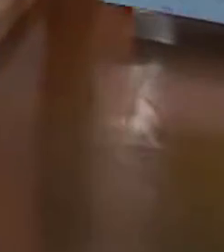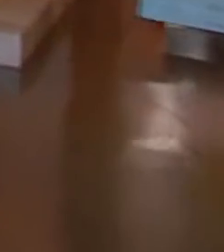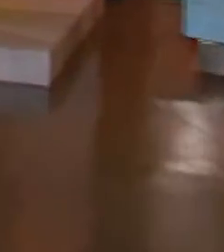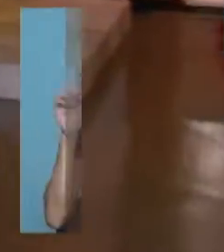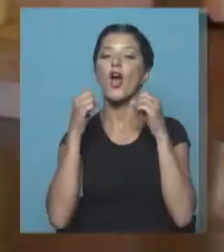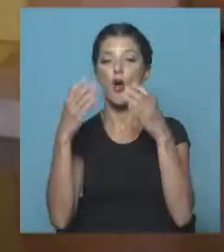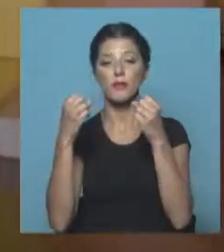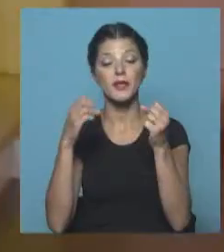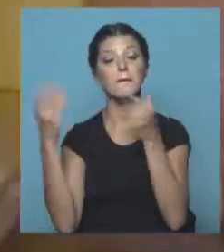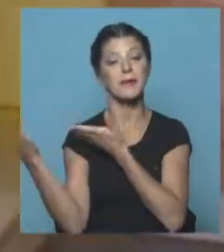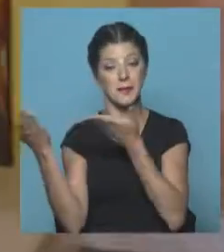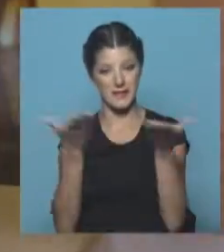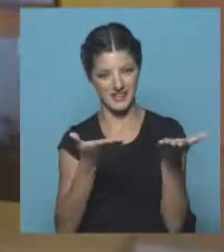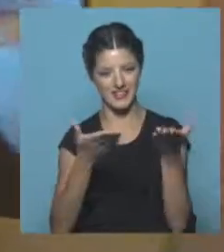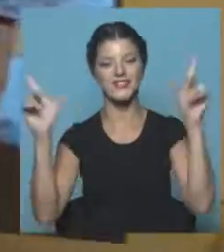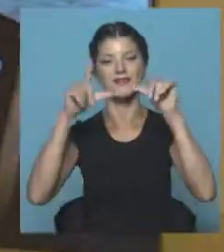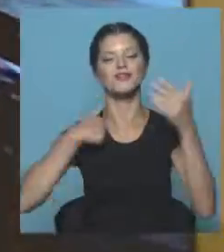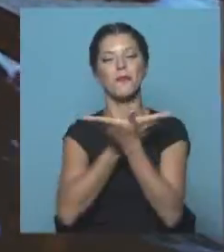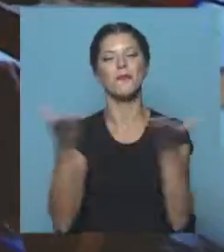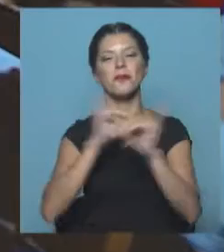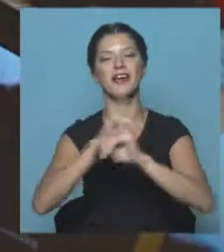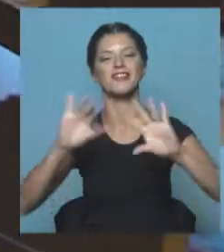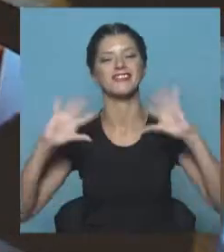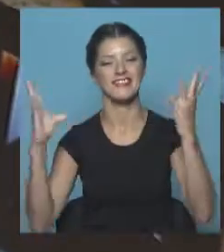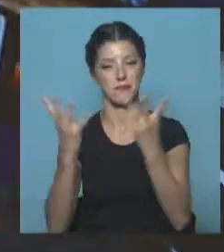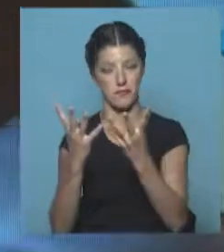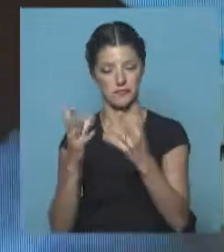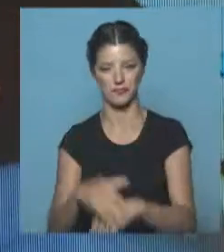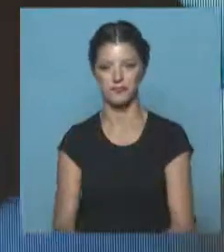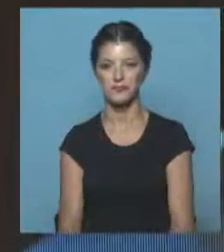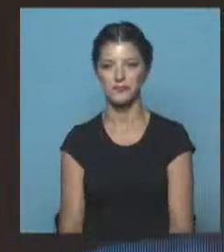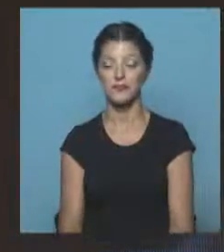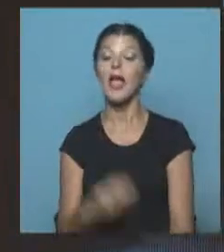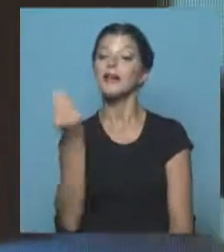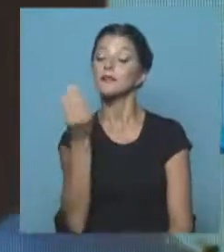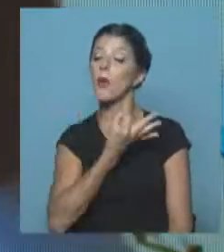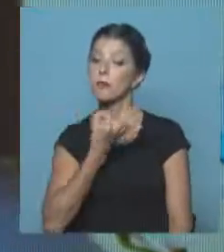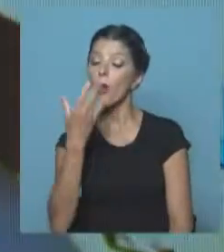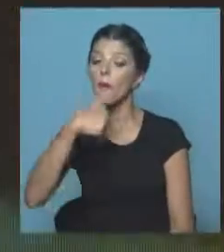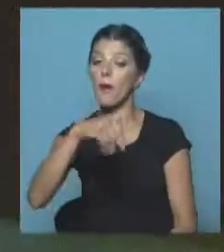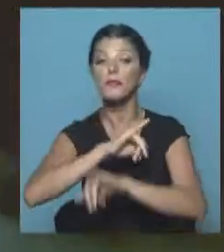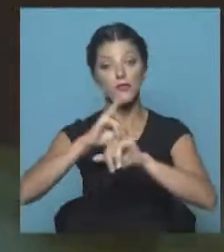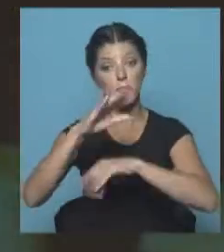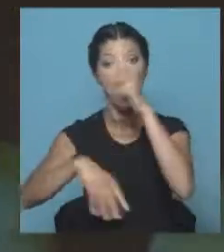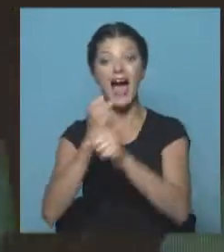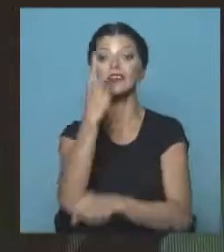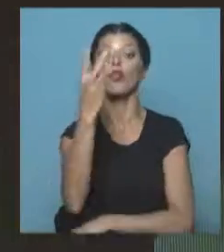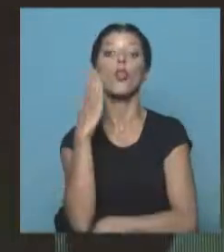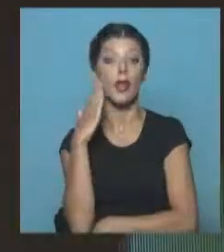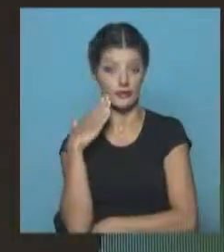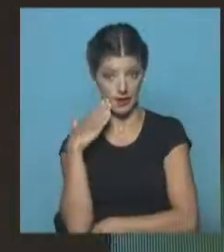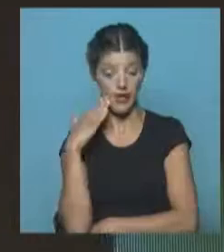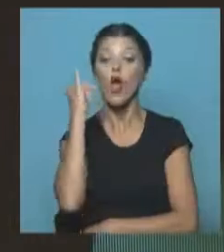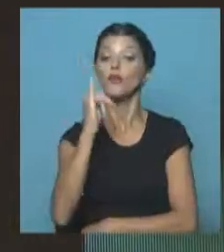Hola, ¿cómo están? Bienvenidos a la edición internacional del Noticiero de la Televisión Pública. Como todos los sábados, vamos a acompañarlos hasta las 14 contándoles